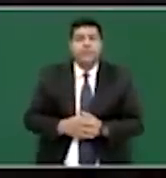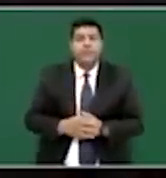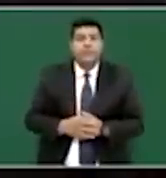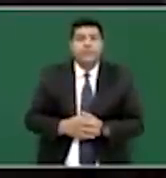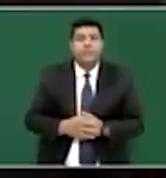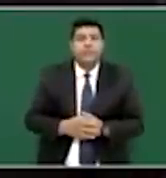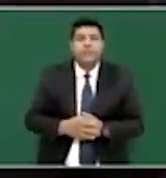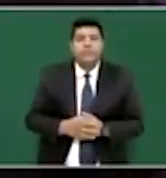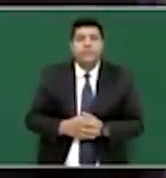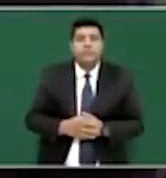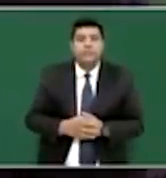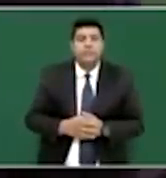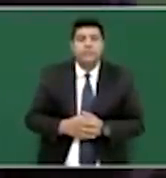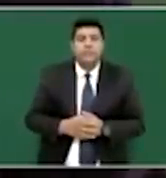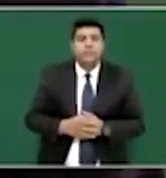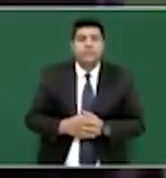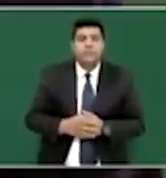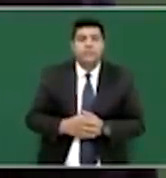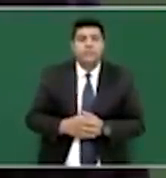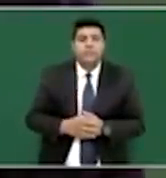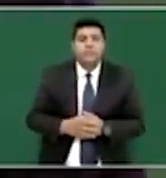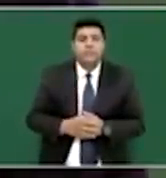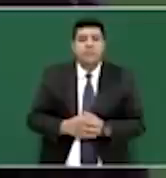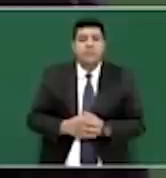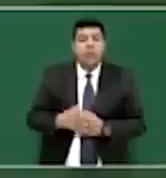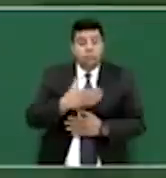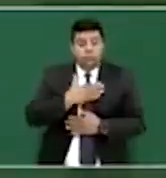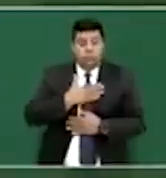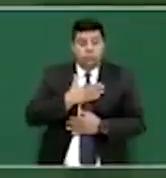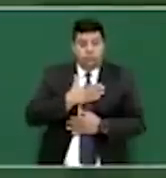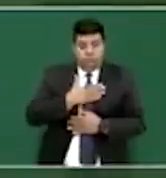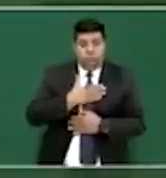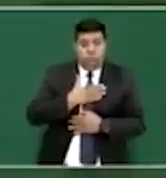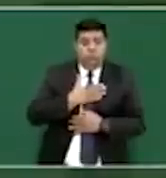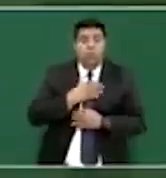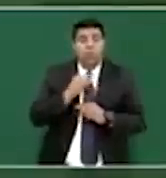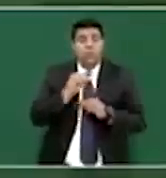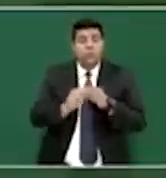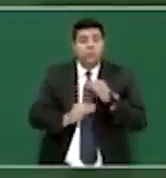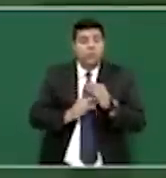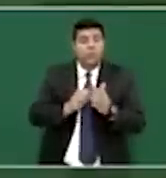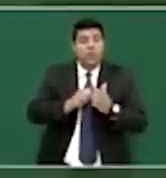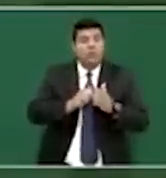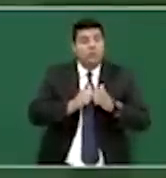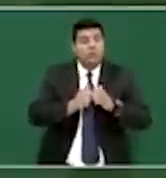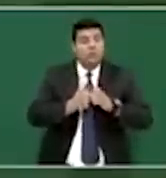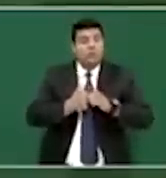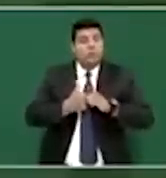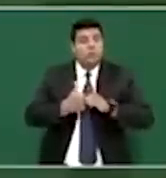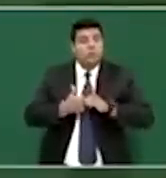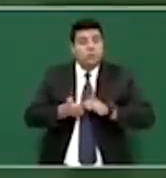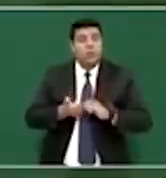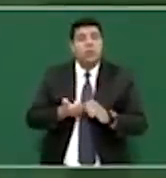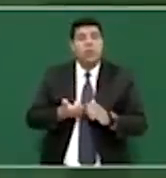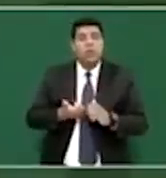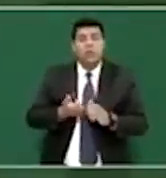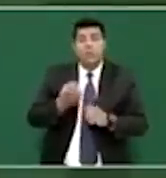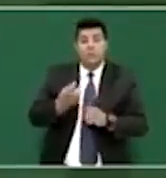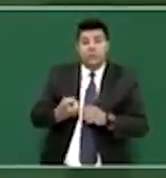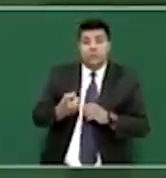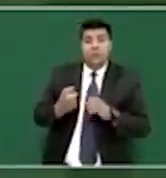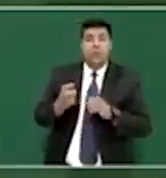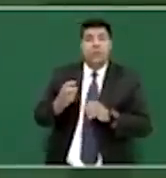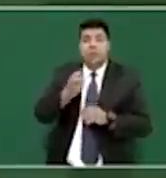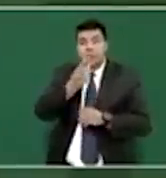ir cambiando poco a poco, porque es un proceso, la función de estas